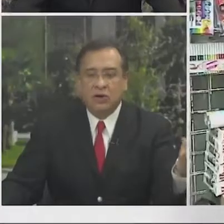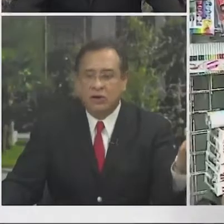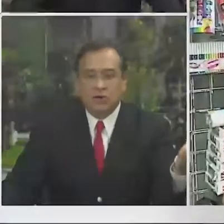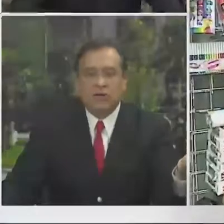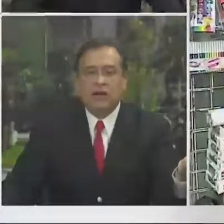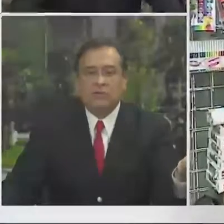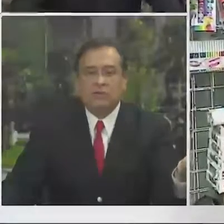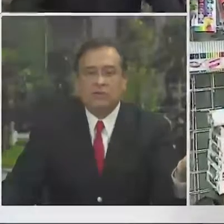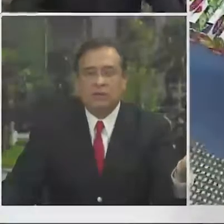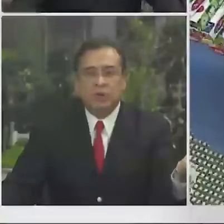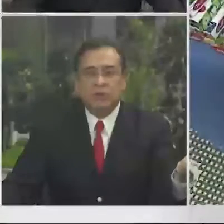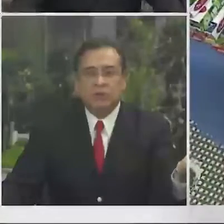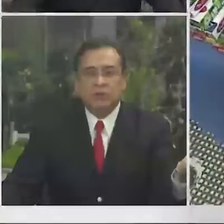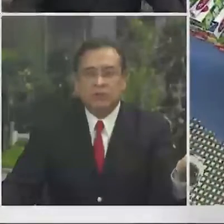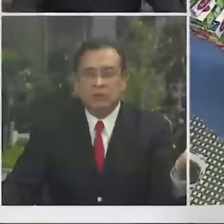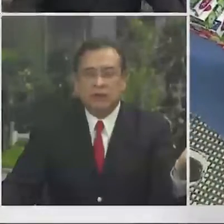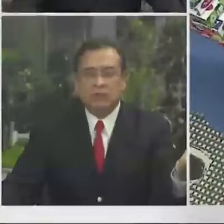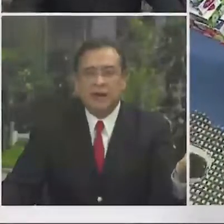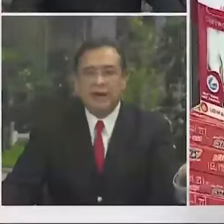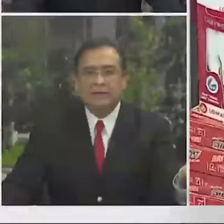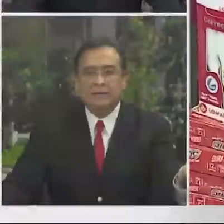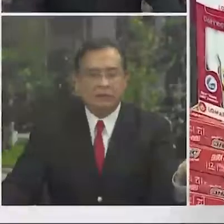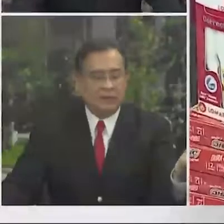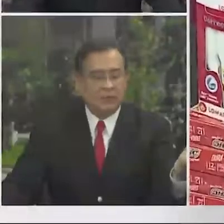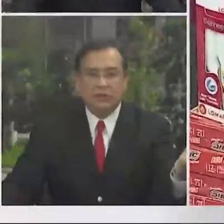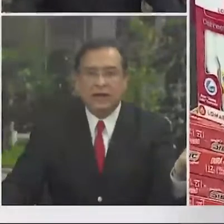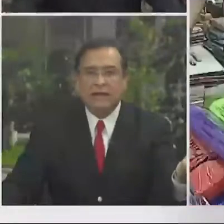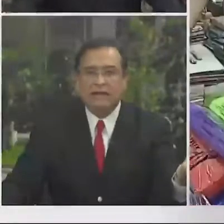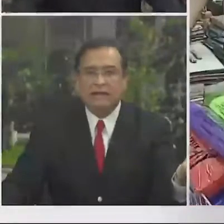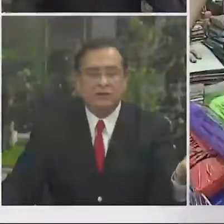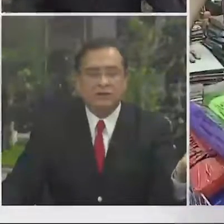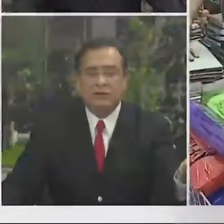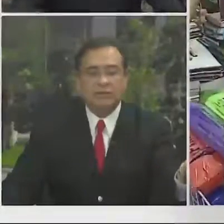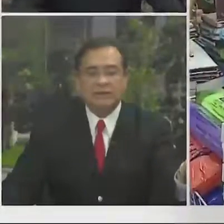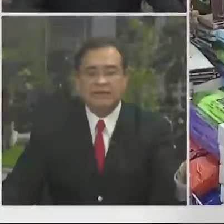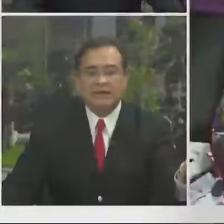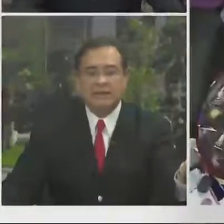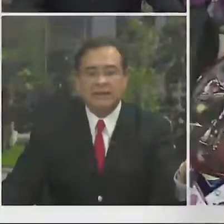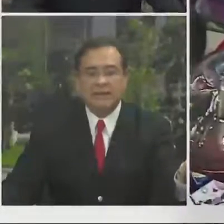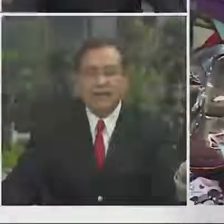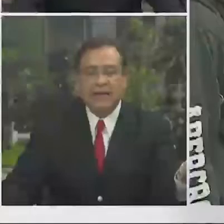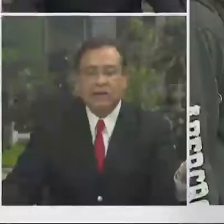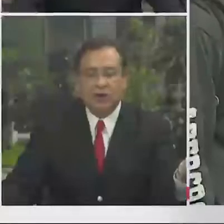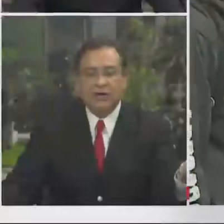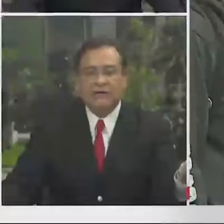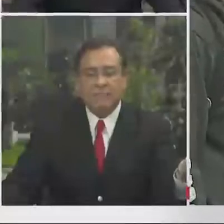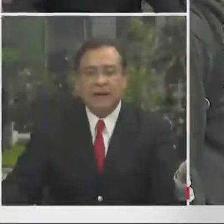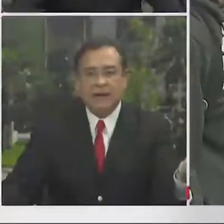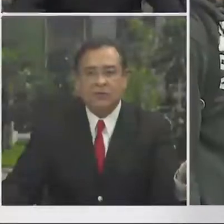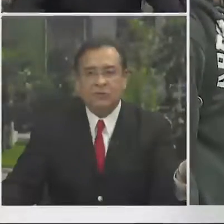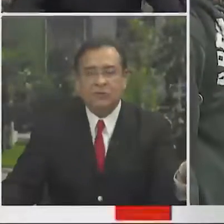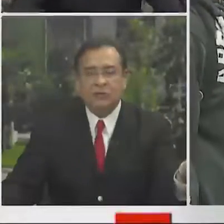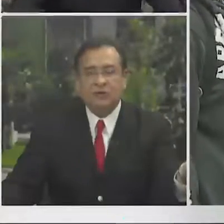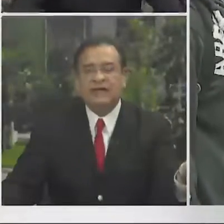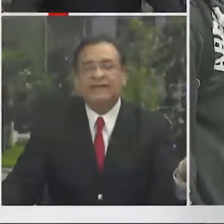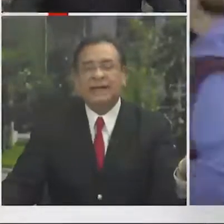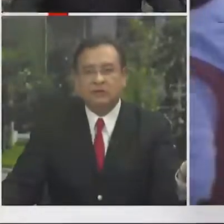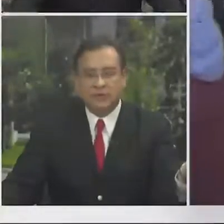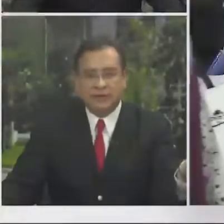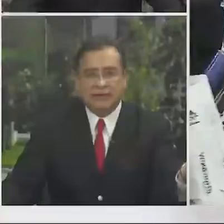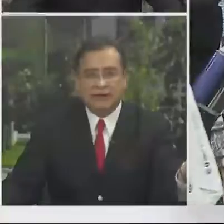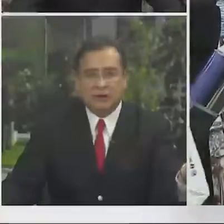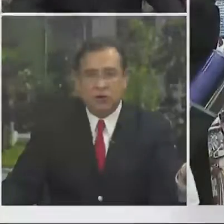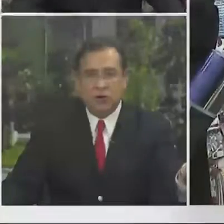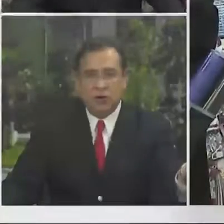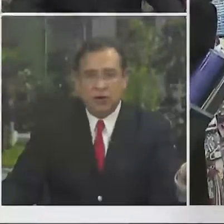no tenemos termómetros no tenemos balances no tenemos análisis no sabemos exactamente dónde están parados nuestros niños que tanto